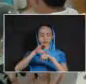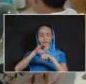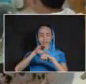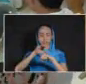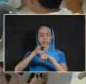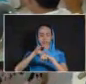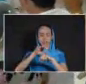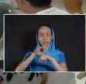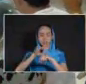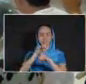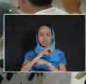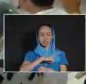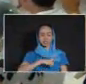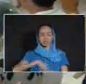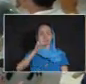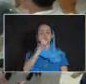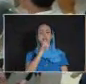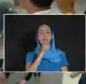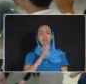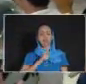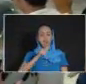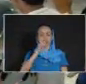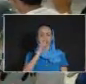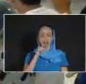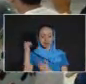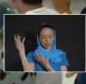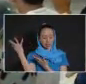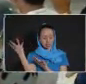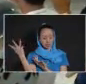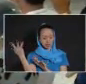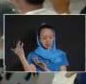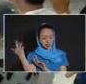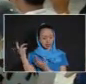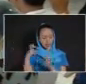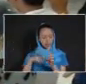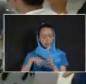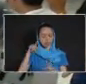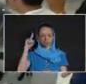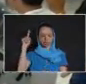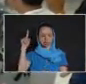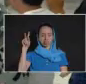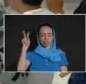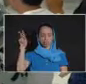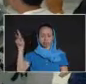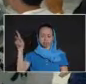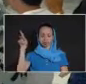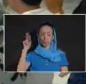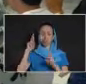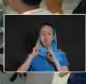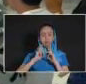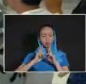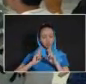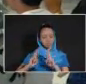Ellos pacientemente esperaron en ti y tú respondiste, Señor.